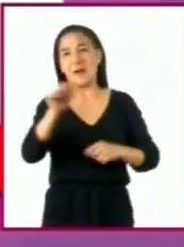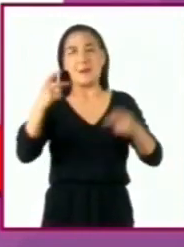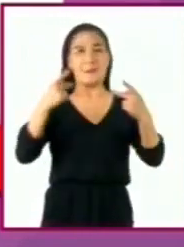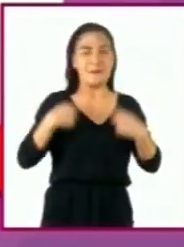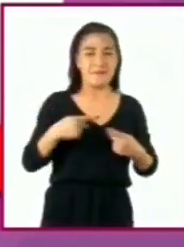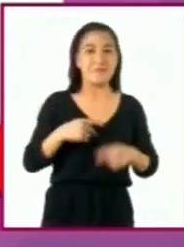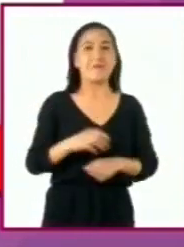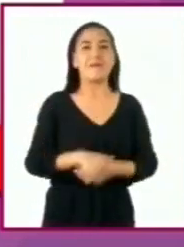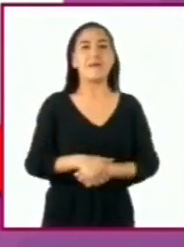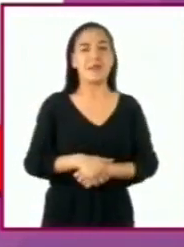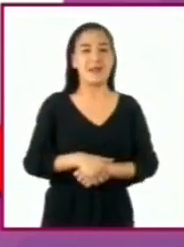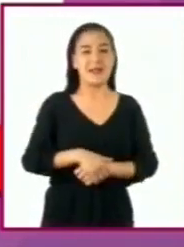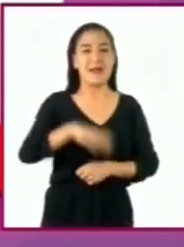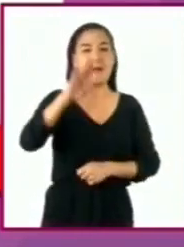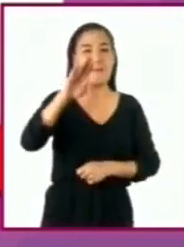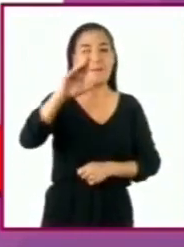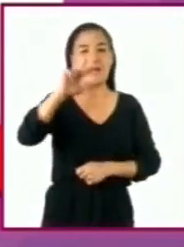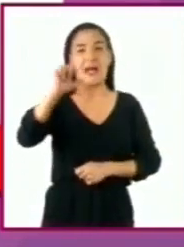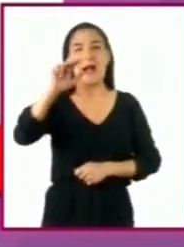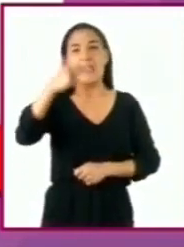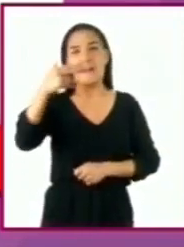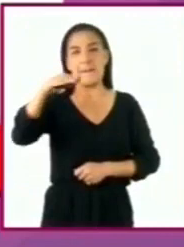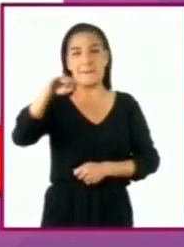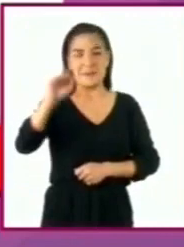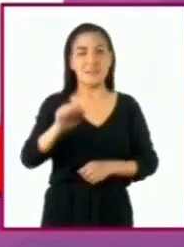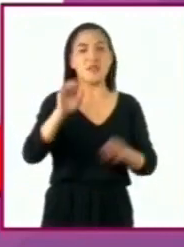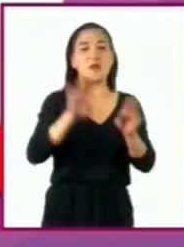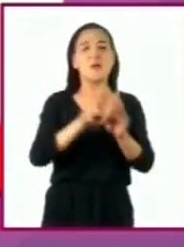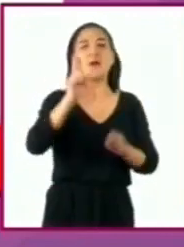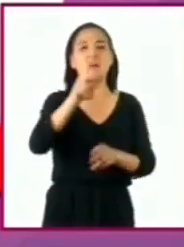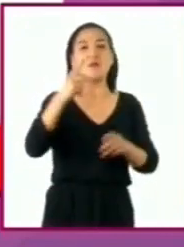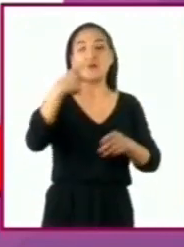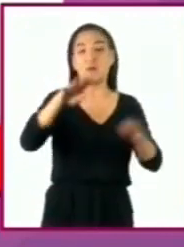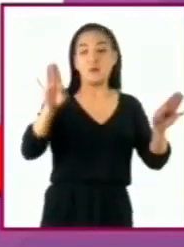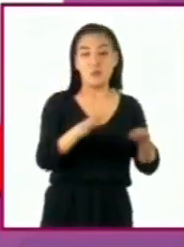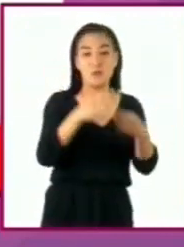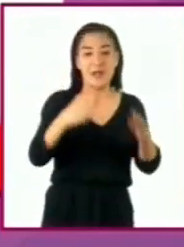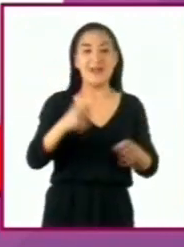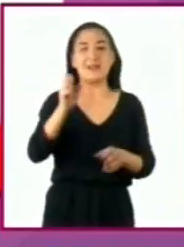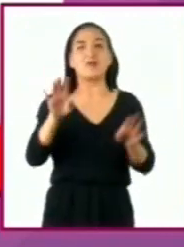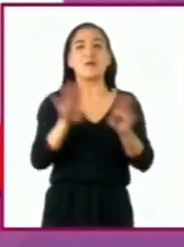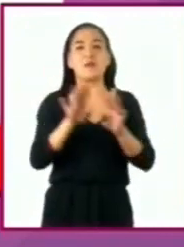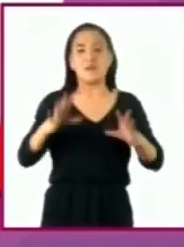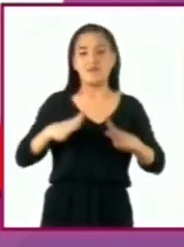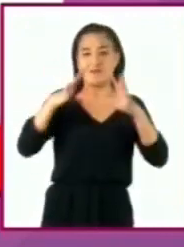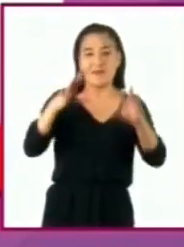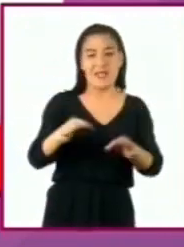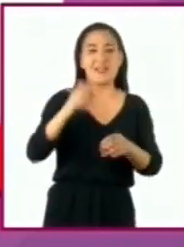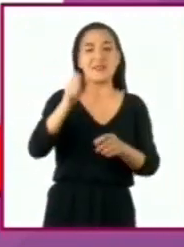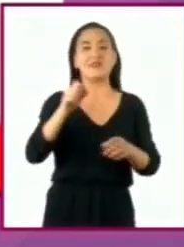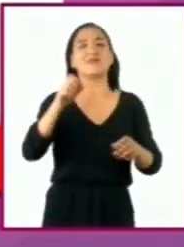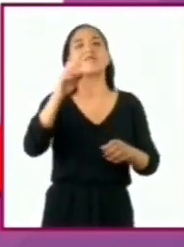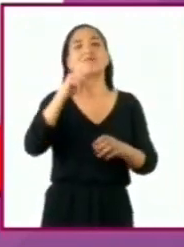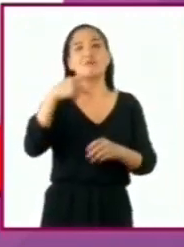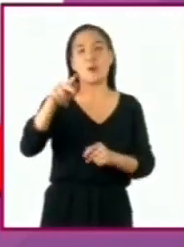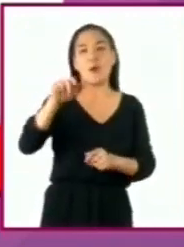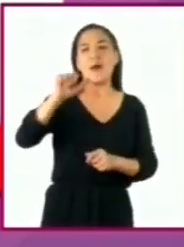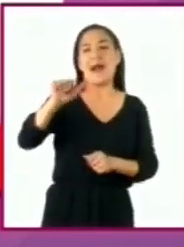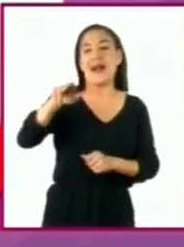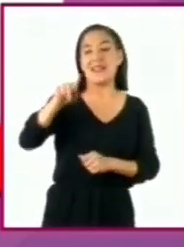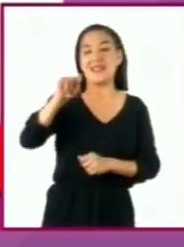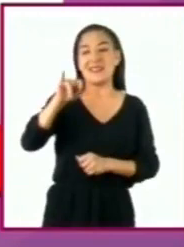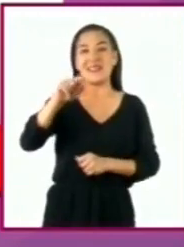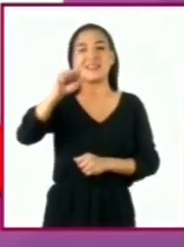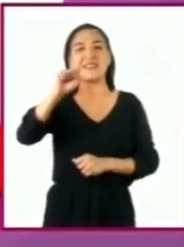Brahms, con su música inspirada en lo popular, constituye la antítesis de Wagner. Es decir, era lo